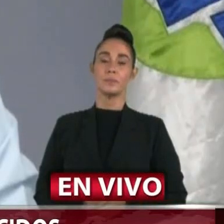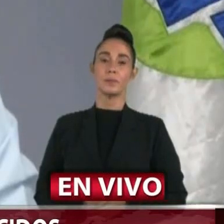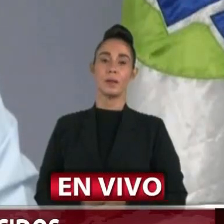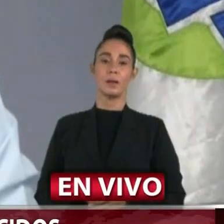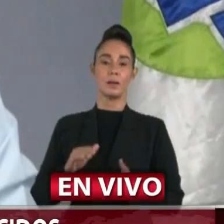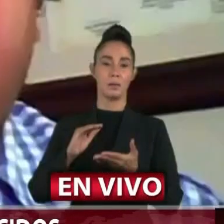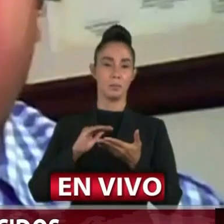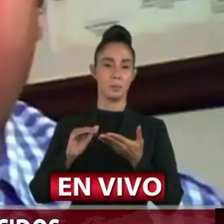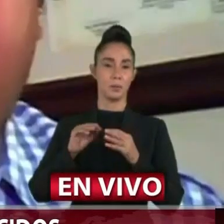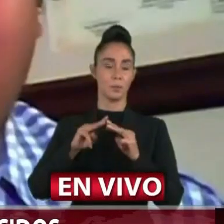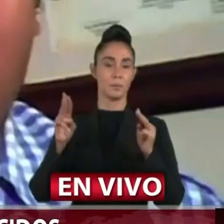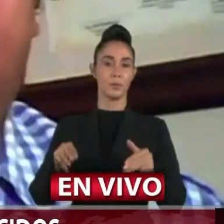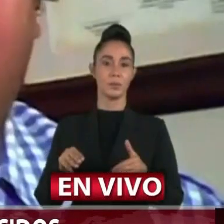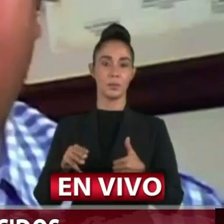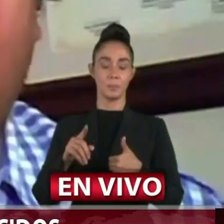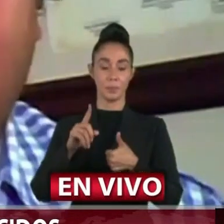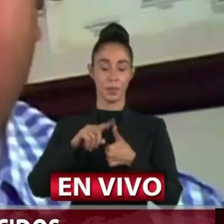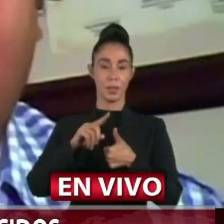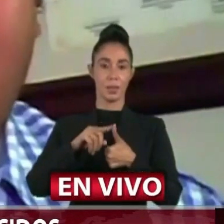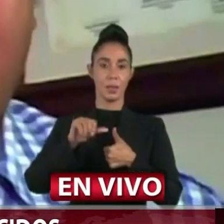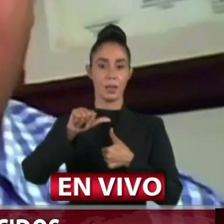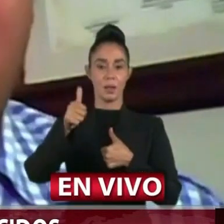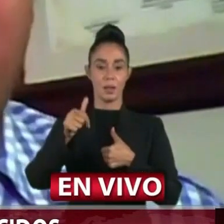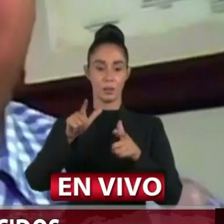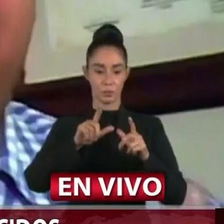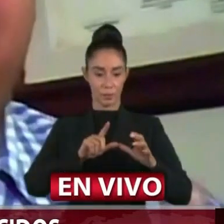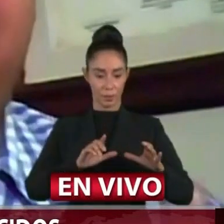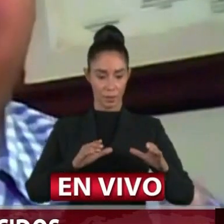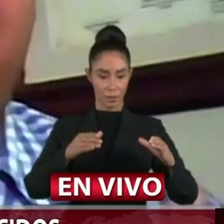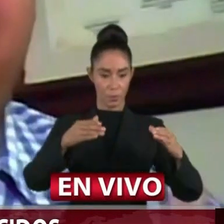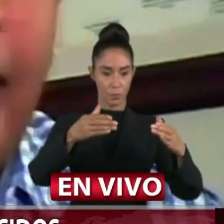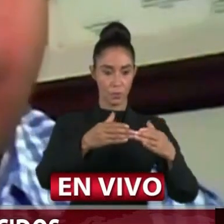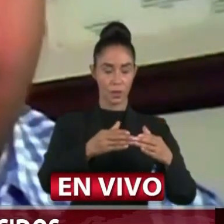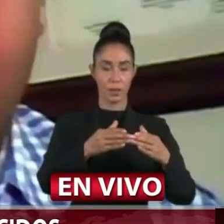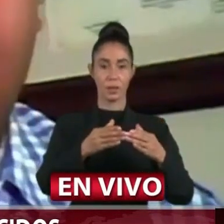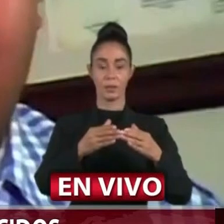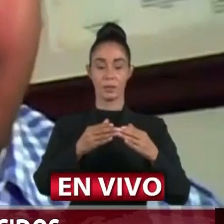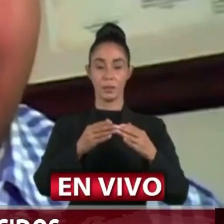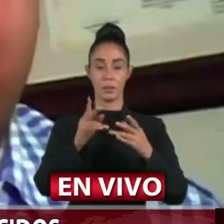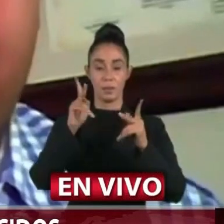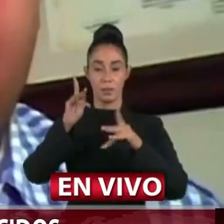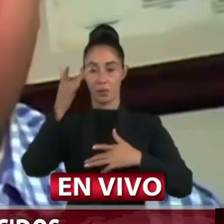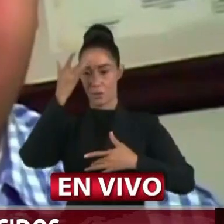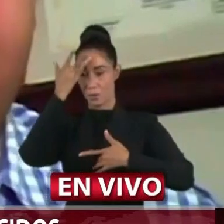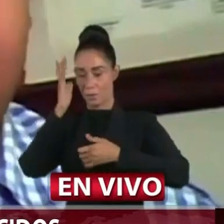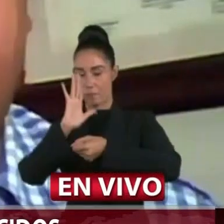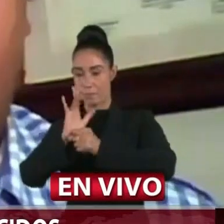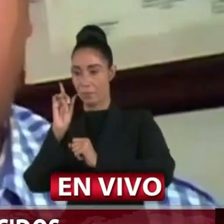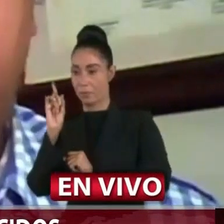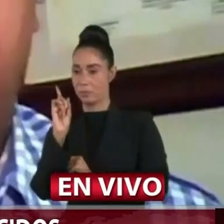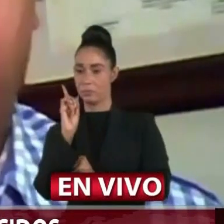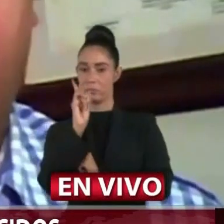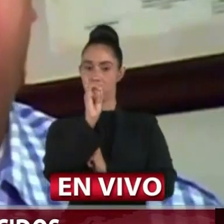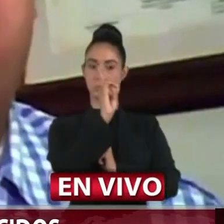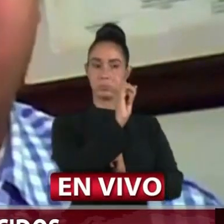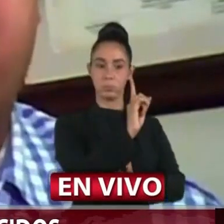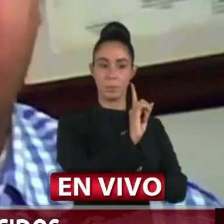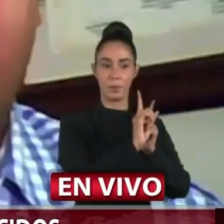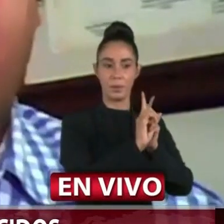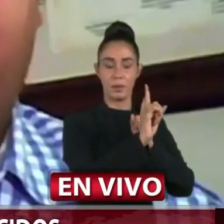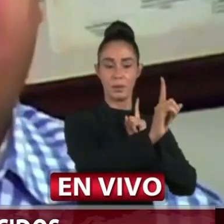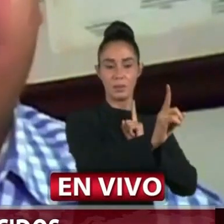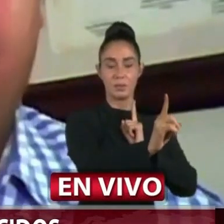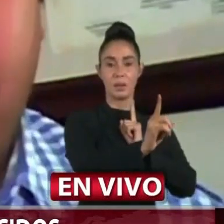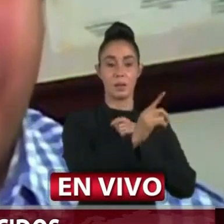Ministro, perdóneme, la parte del área del aislamiento del hospital de acá de la ciudad de La Romana, si tiene conocimiento del